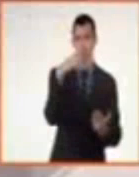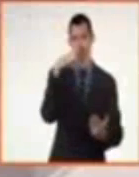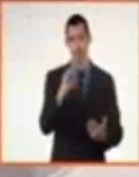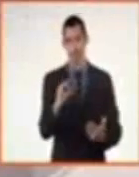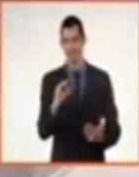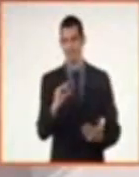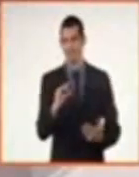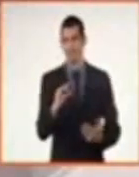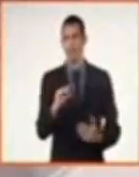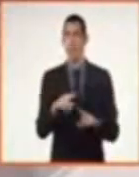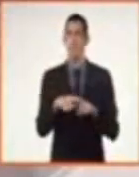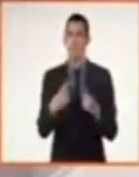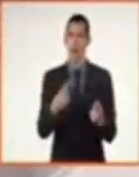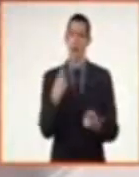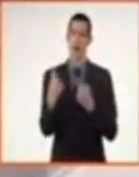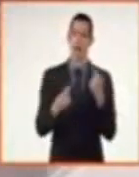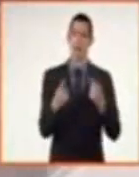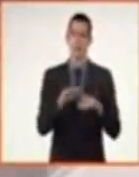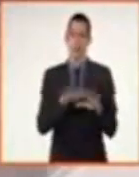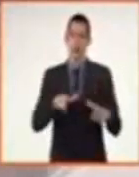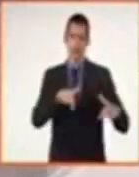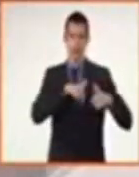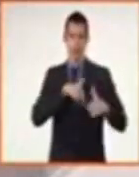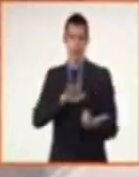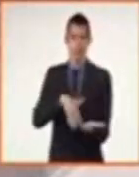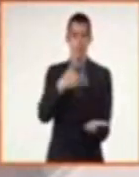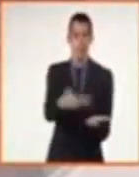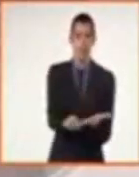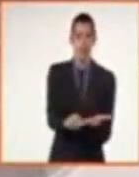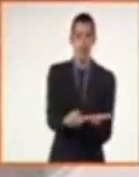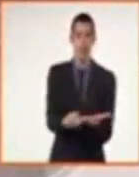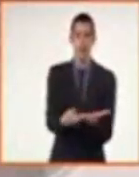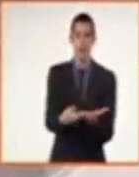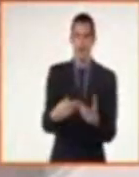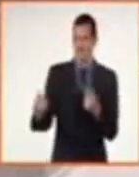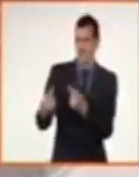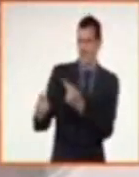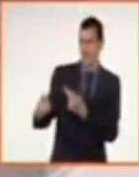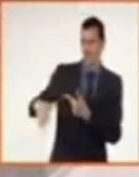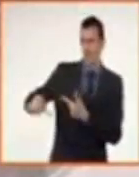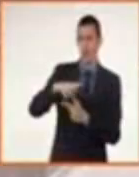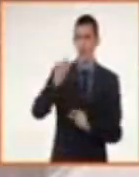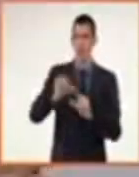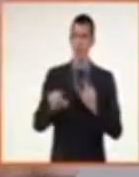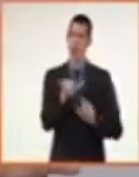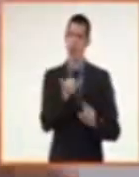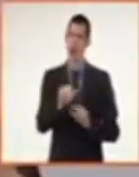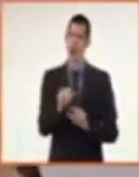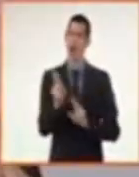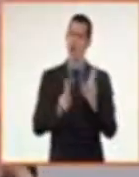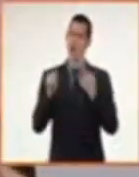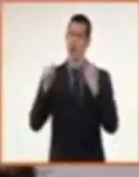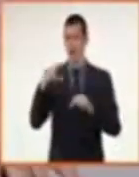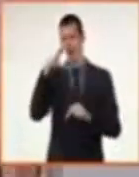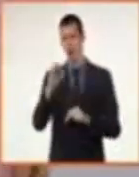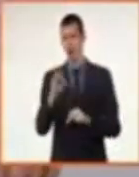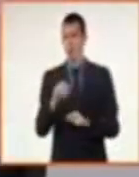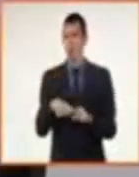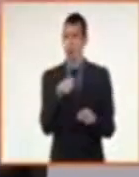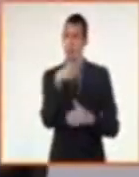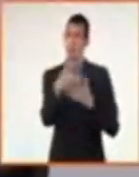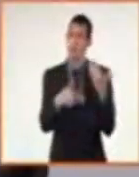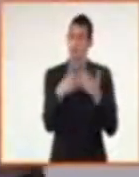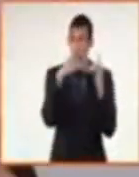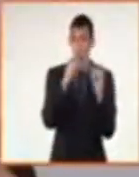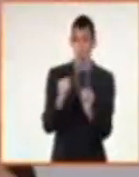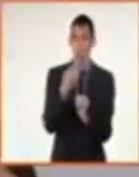las propuestas? Se consultaron y hubo delegados de la circunscripción que no estuvieron de acuerdo. Y en nuestra propia asamblea hubo